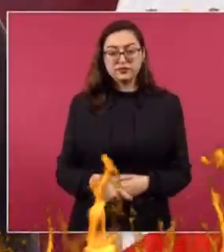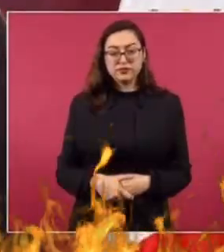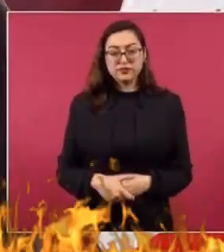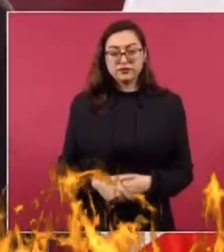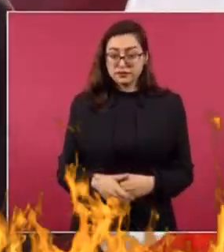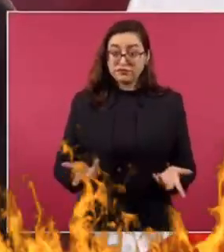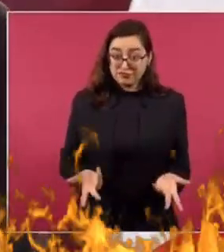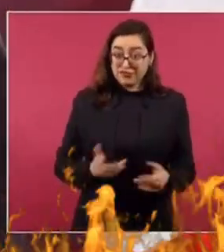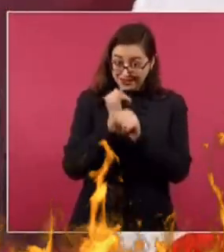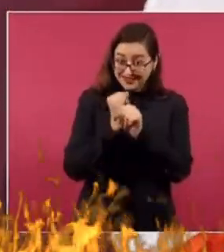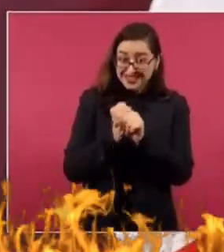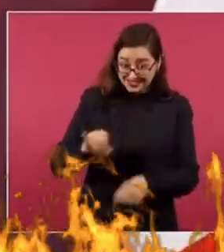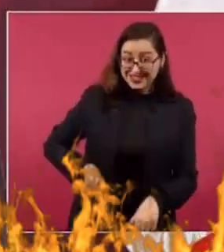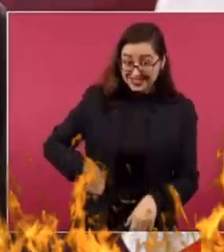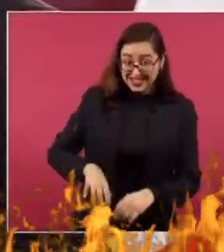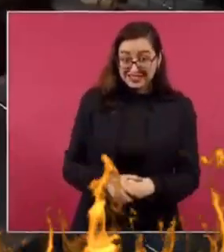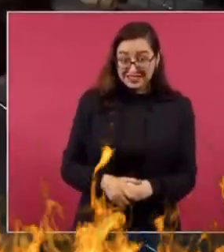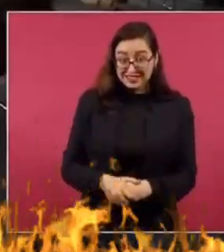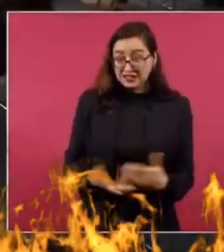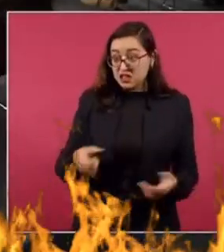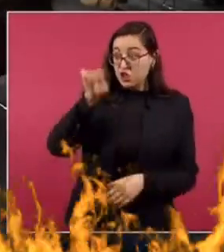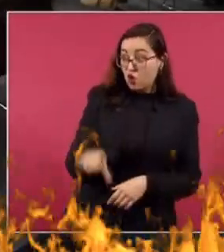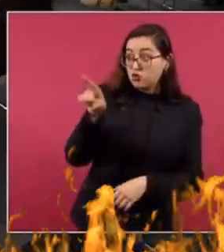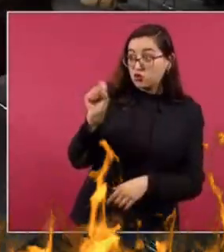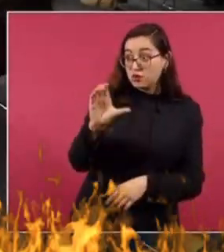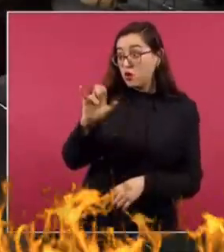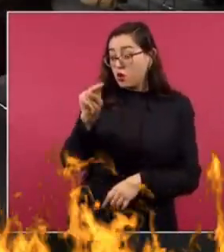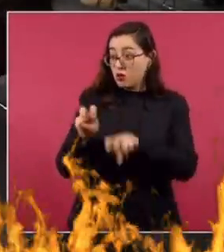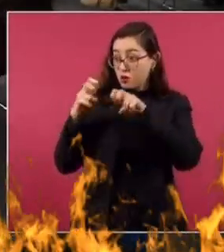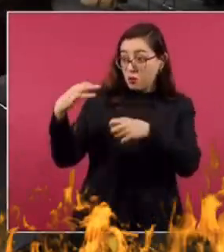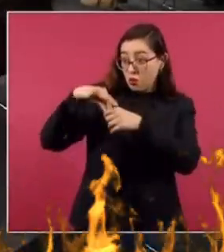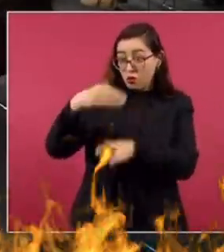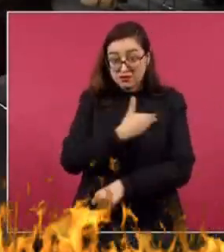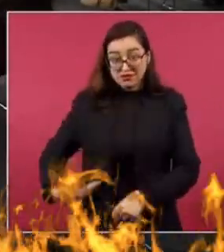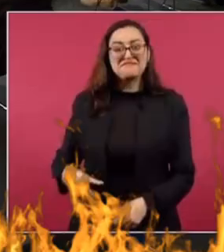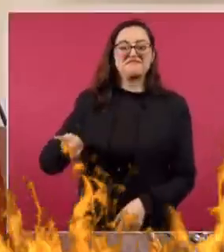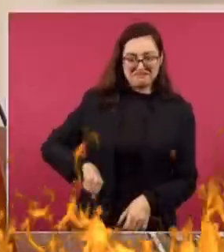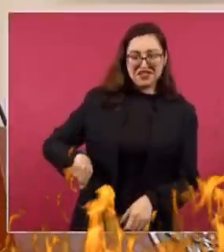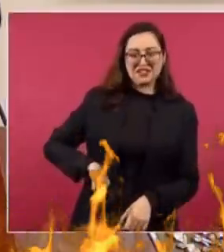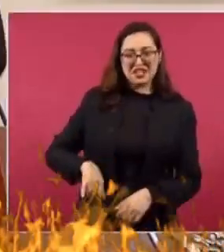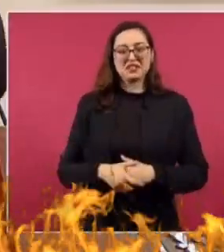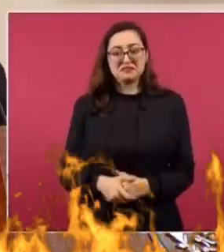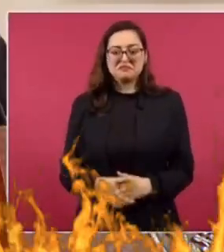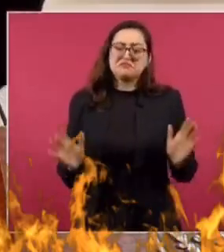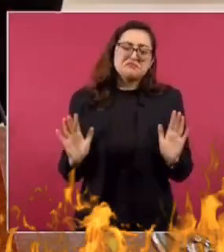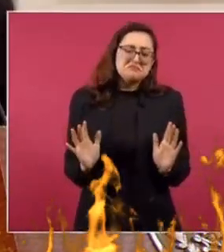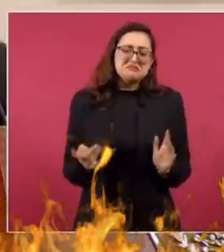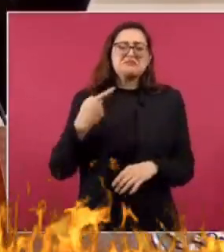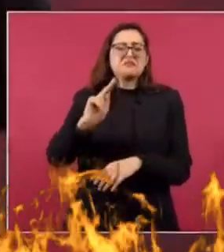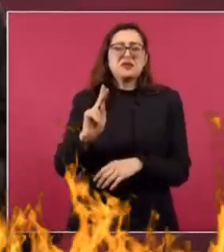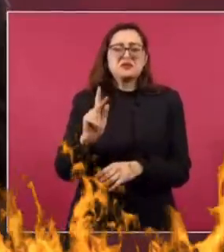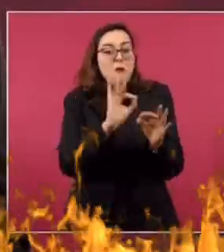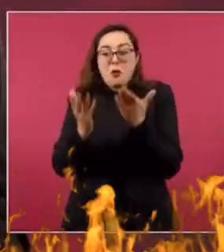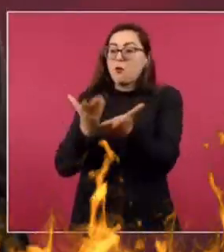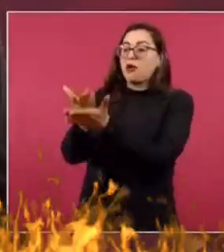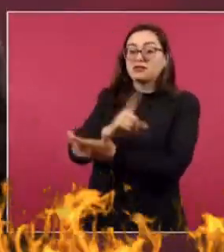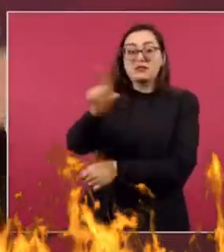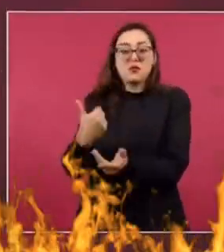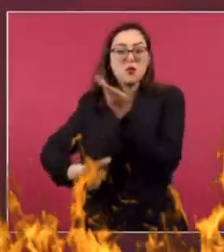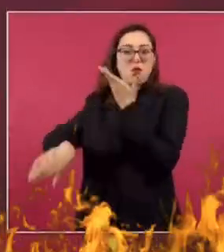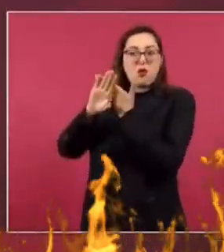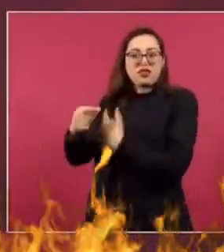pública? Entonces sí está interesante lo de hoy, para ver qué va a pasar. Pero ya les dije, si hasta los que nosotros propusimos